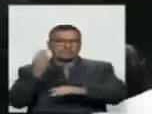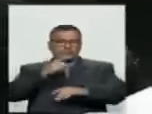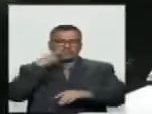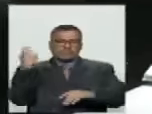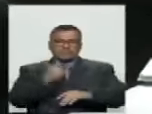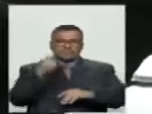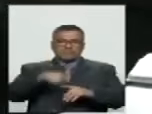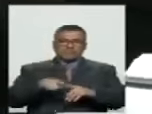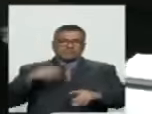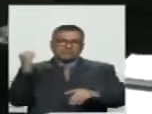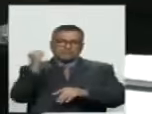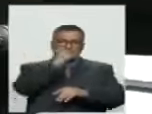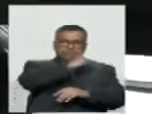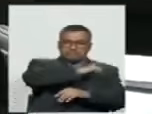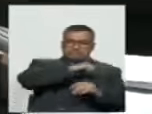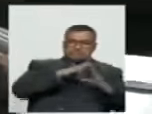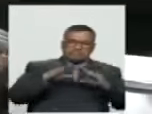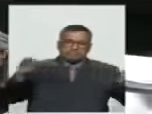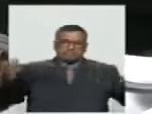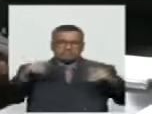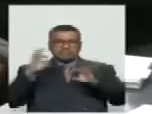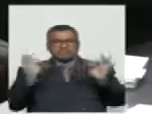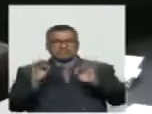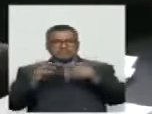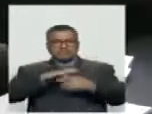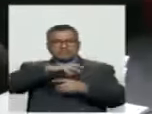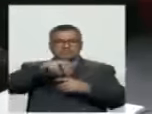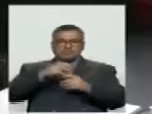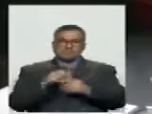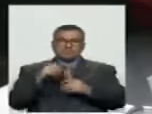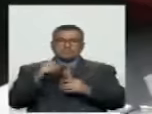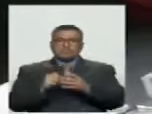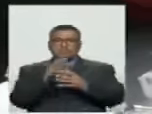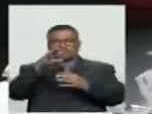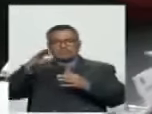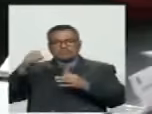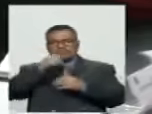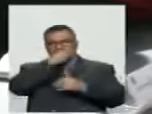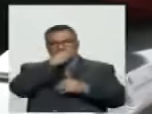al magnicidio, a ellos ni con el pétalo de una rosa.